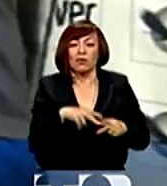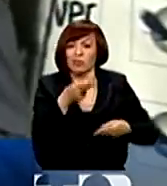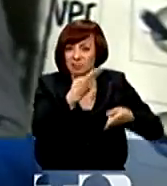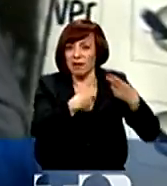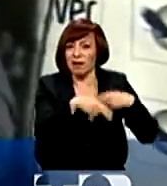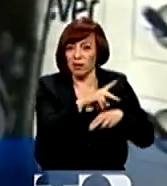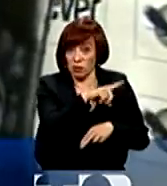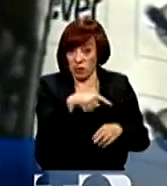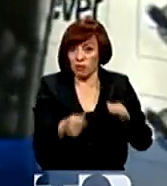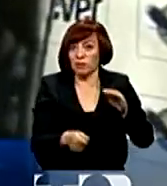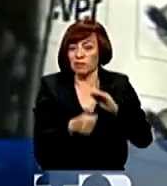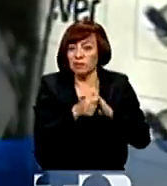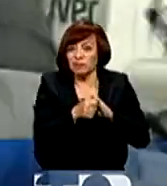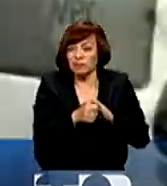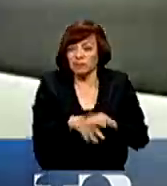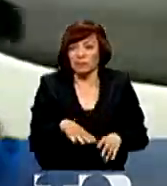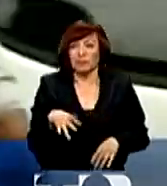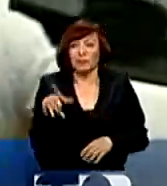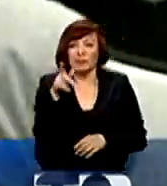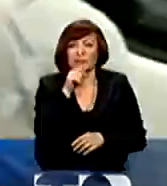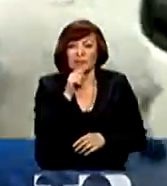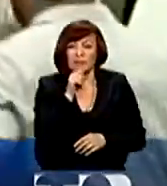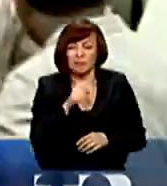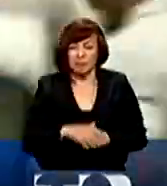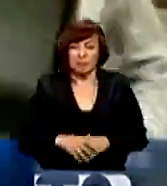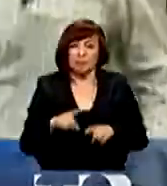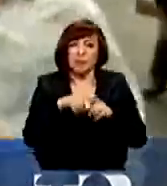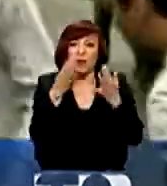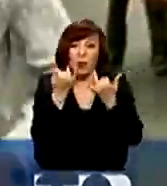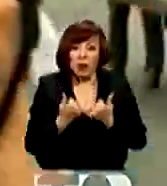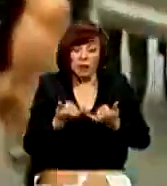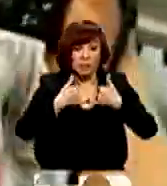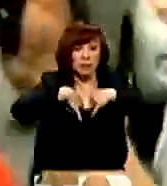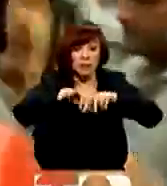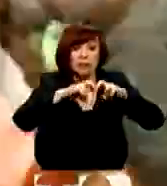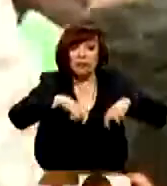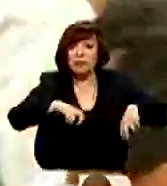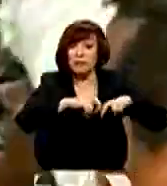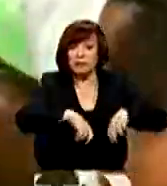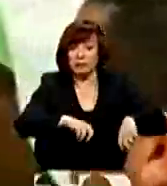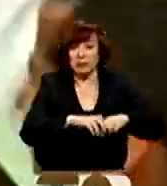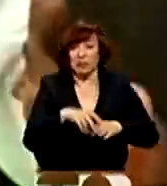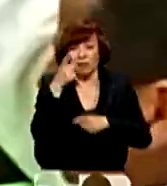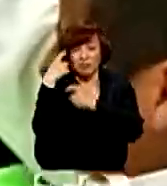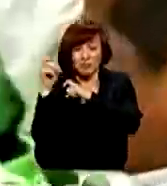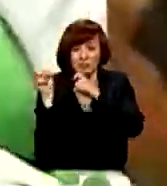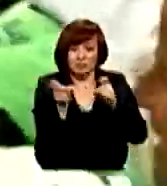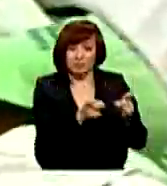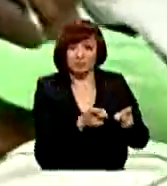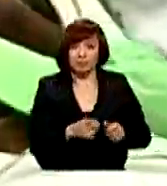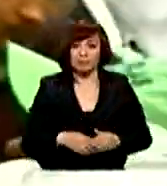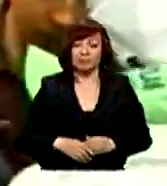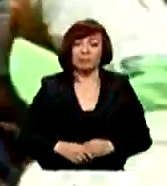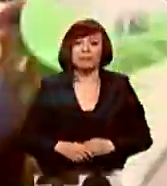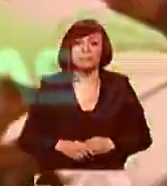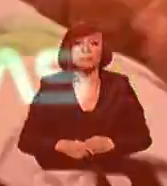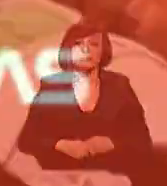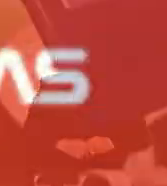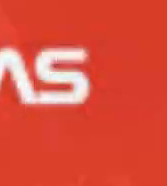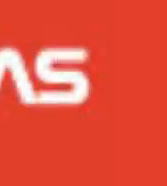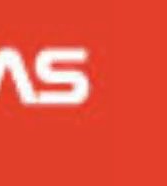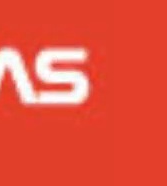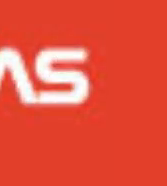de reservado, no se conoce cómo avanzan los casos donde se lo investiga directamente en la fiscalía. Dayana Monroy, 24 horas.